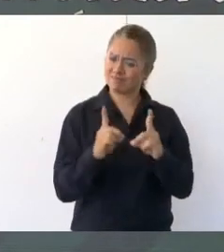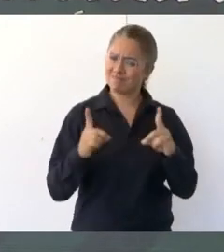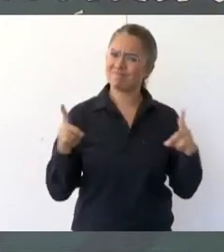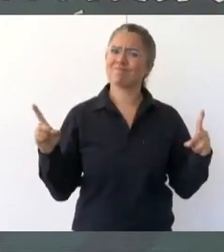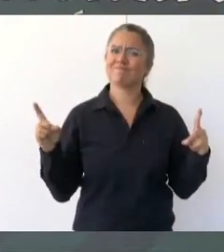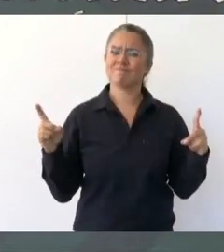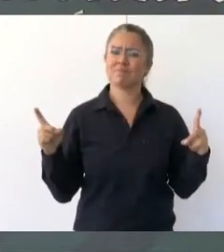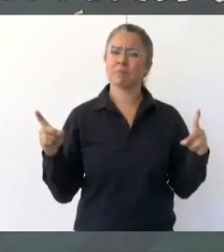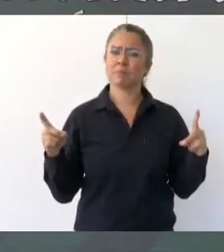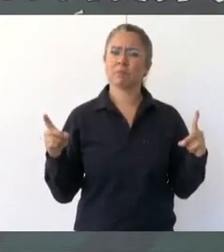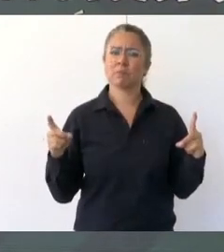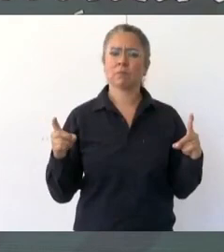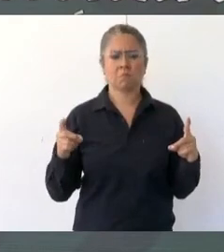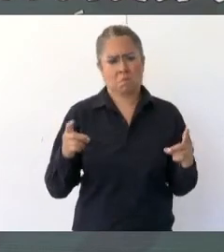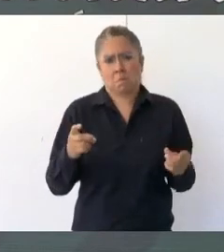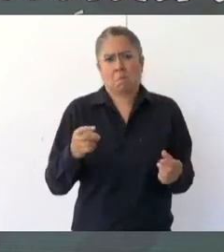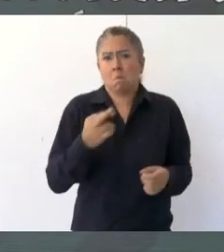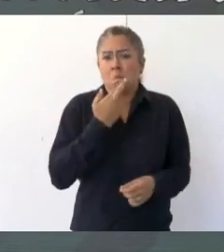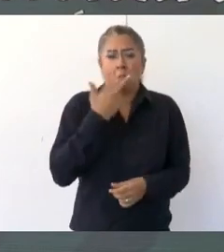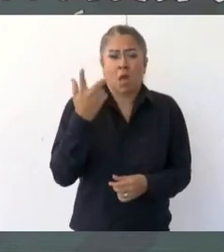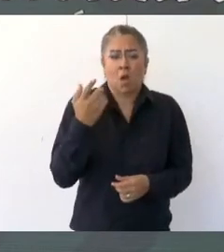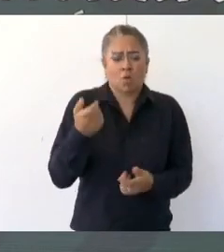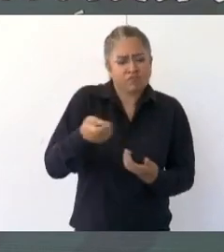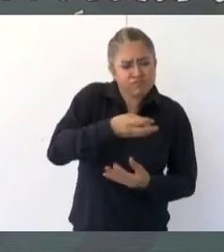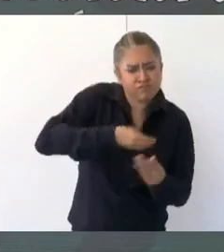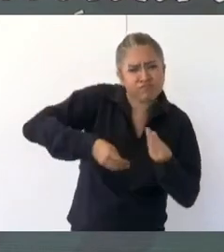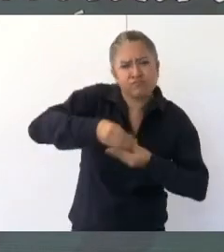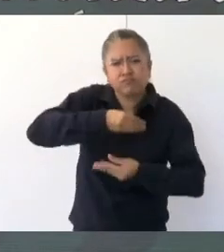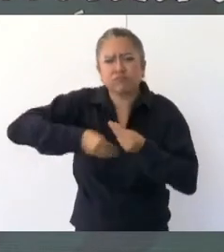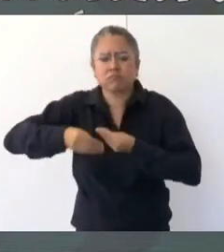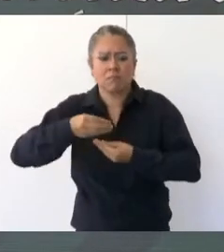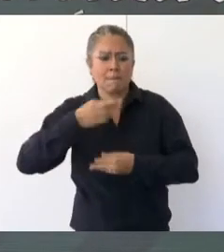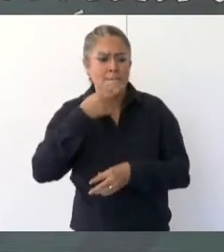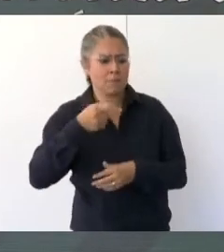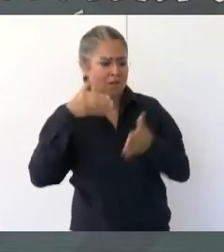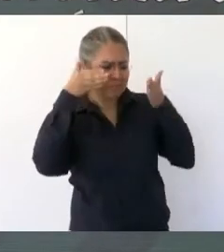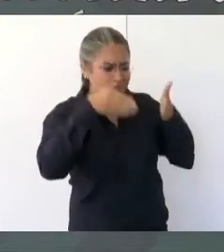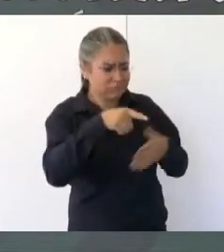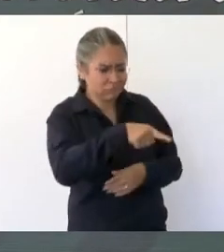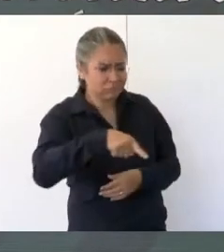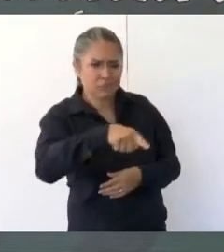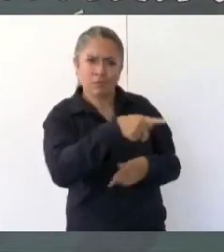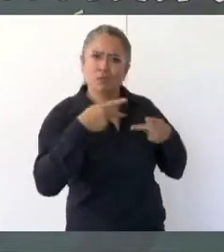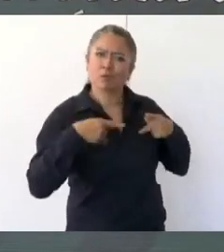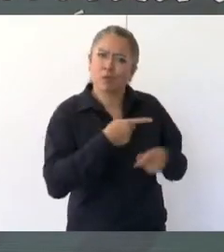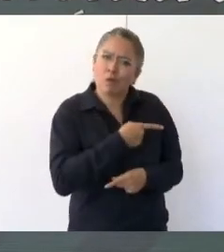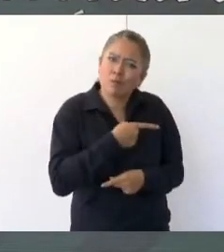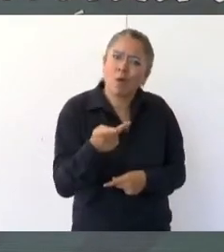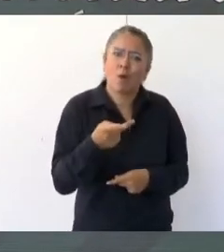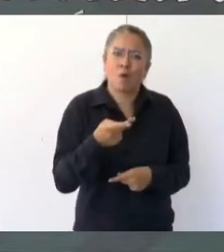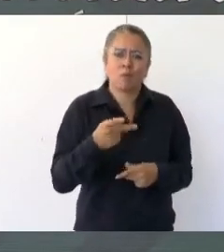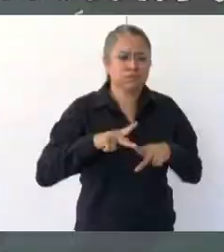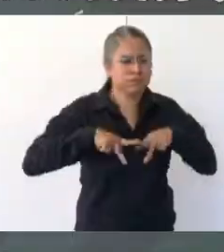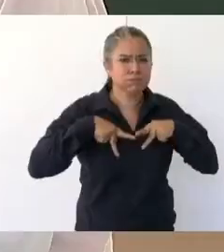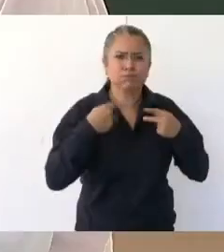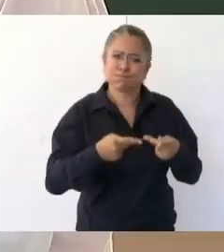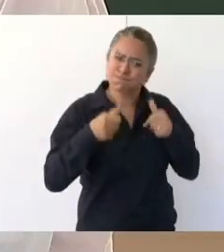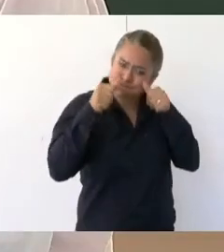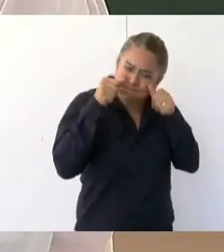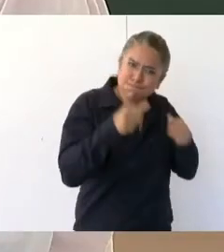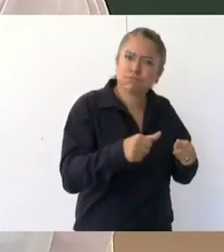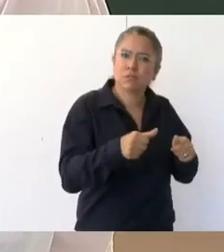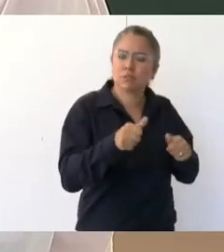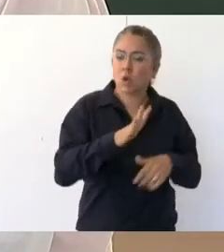atienda el impulso económico, la atención de los sectores más vulnerables y la preservación de nuestro entorno.